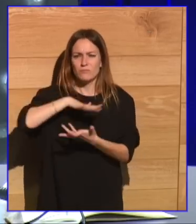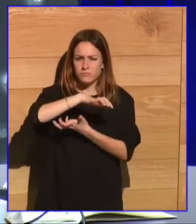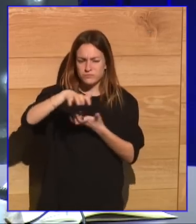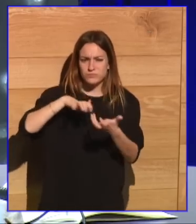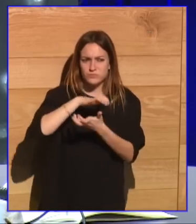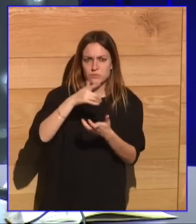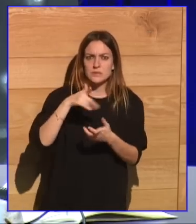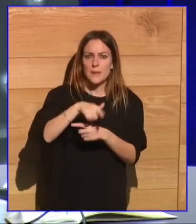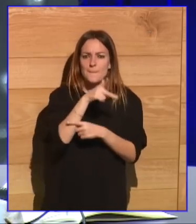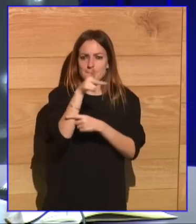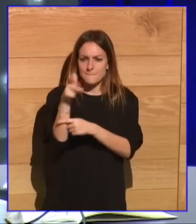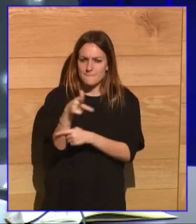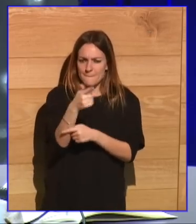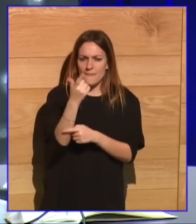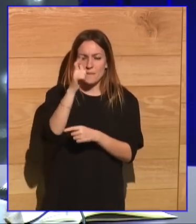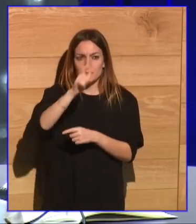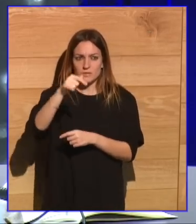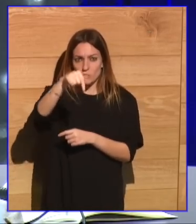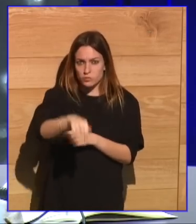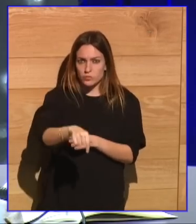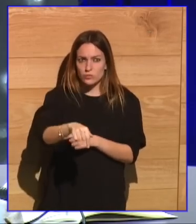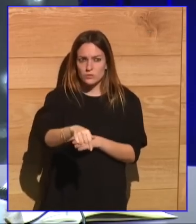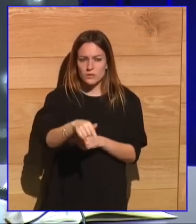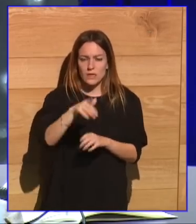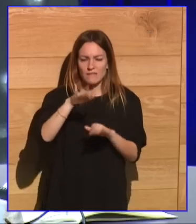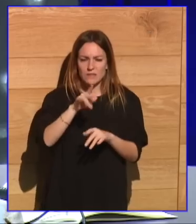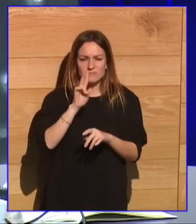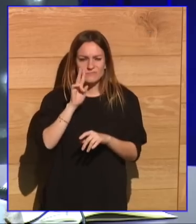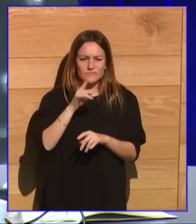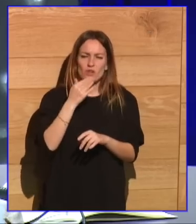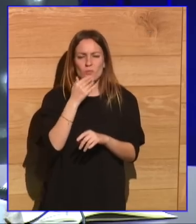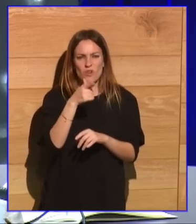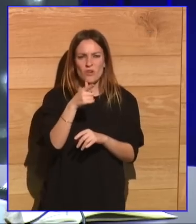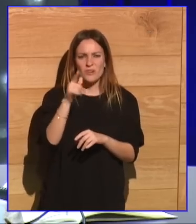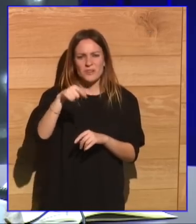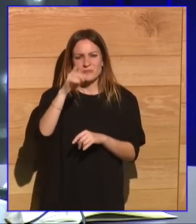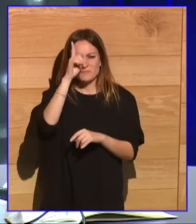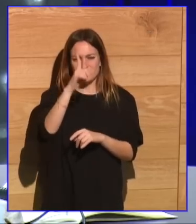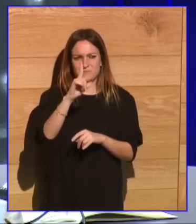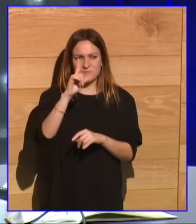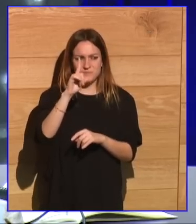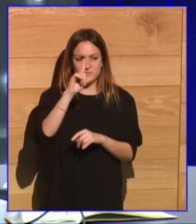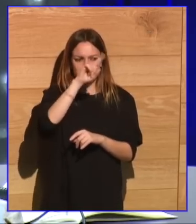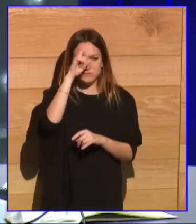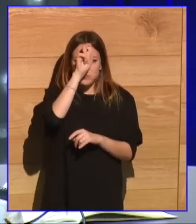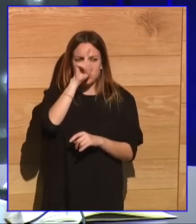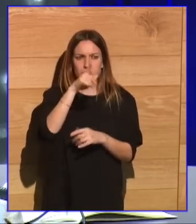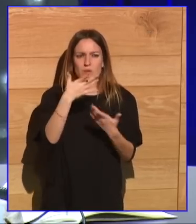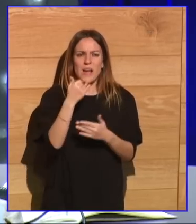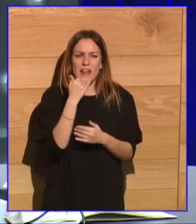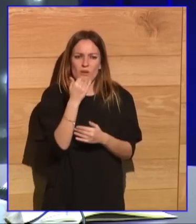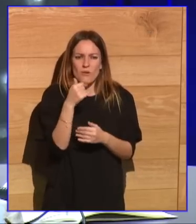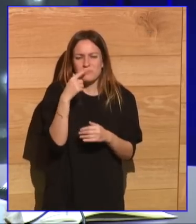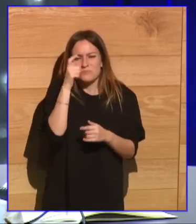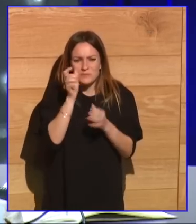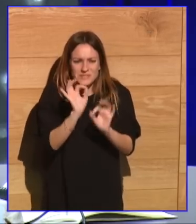cada vez que hace un plano de un sureño, en el fondo lo muestra lo más paleto o lo más endogámico posible, que